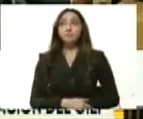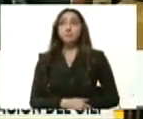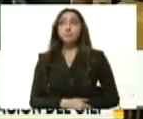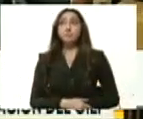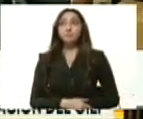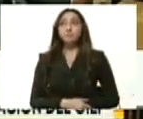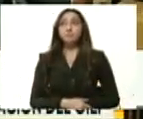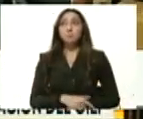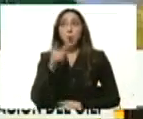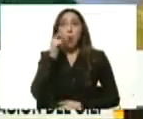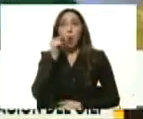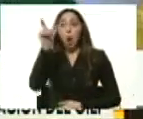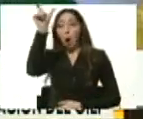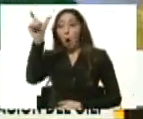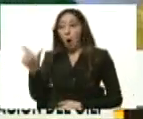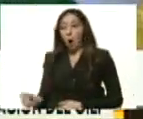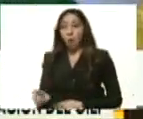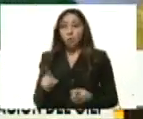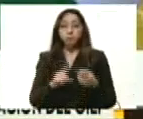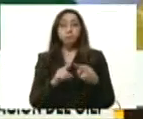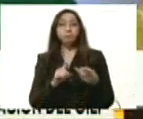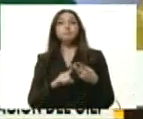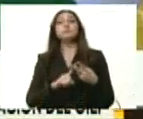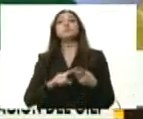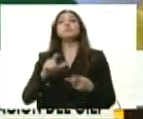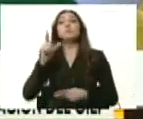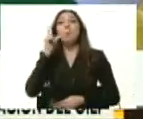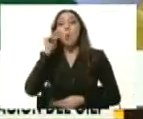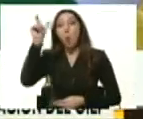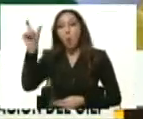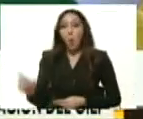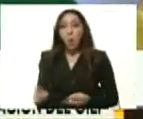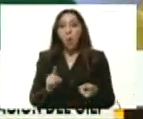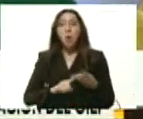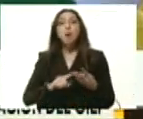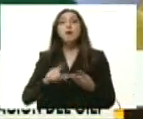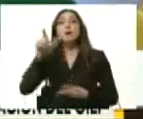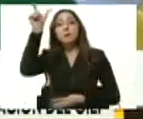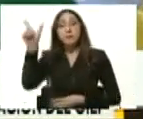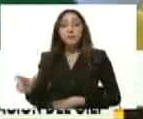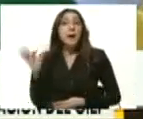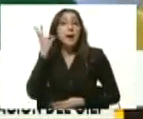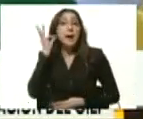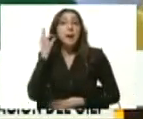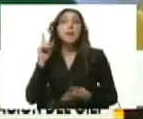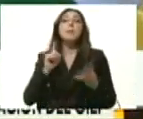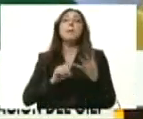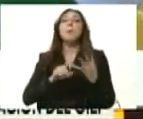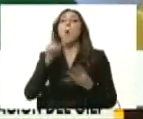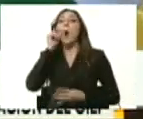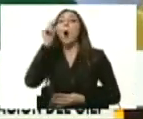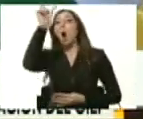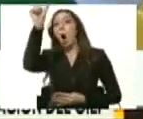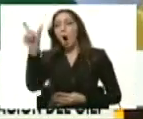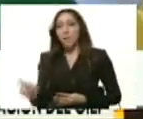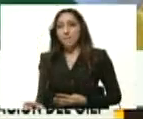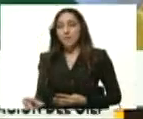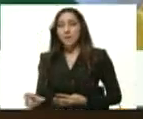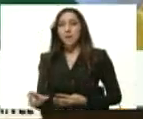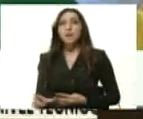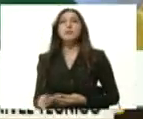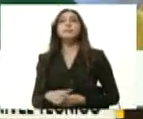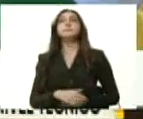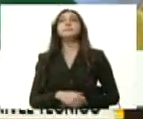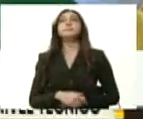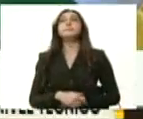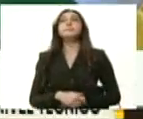Méndez, Julián Burger, Magdalena Correa, Marlon Weicher y Patricia